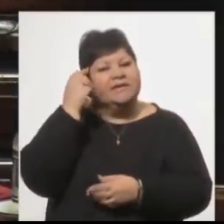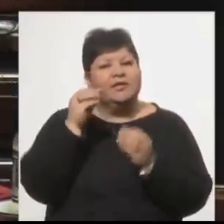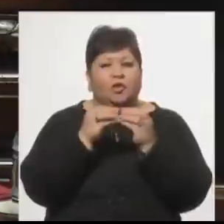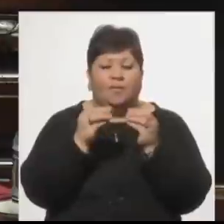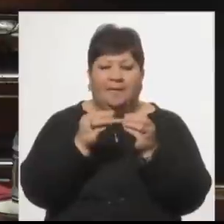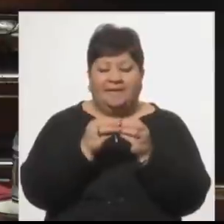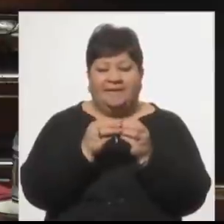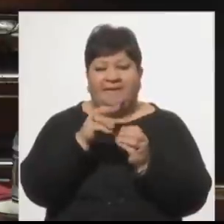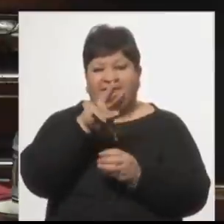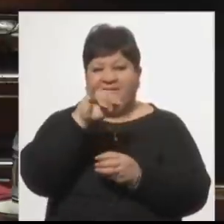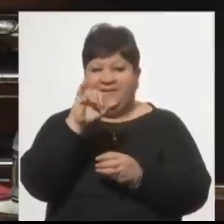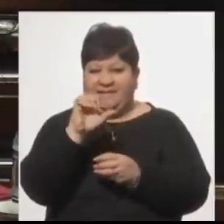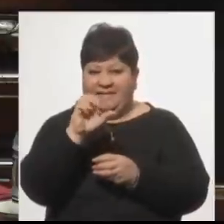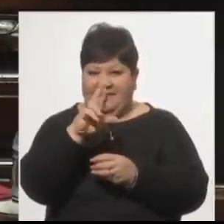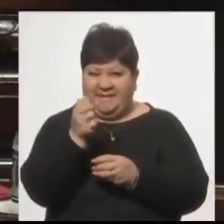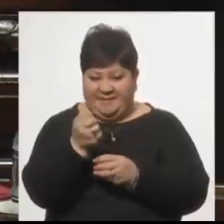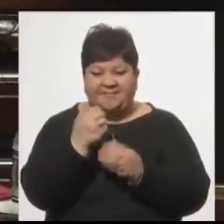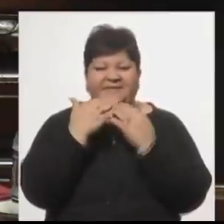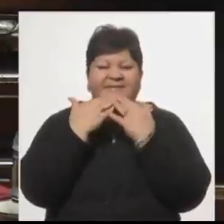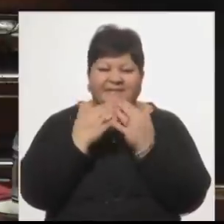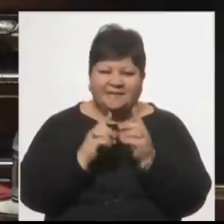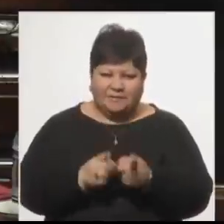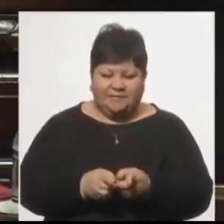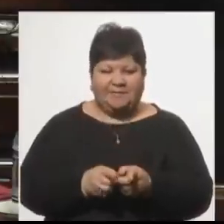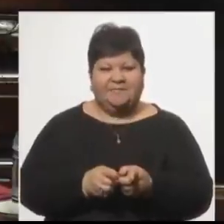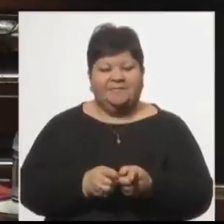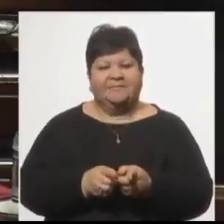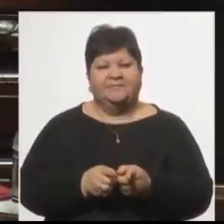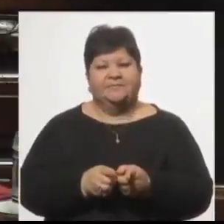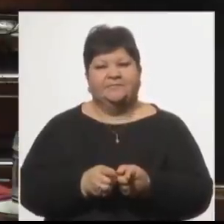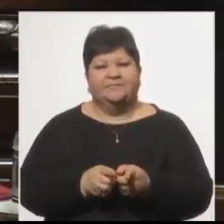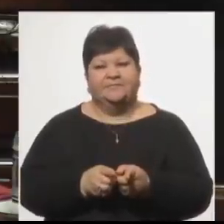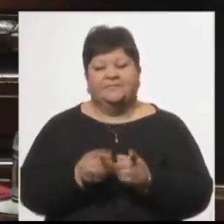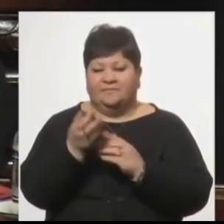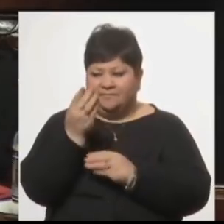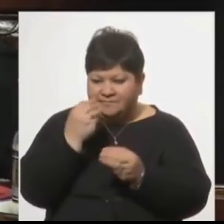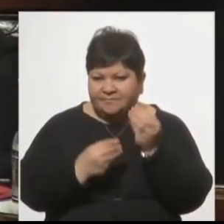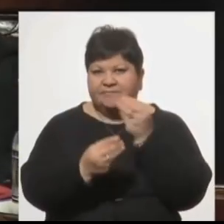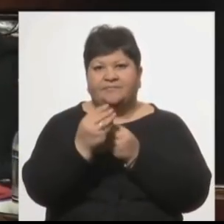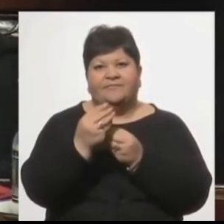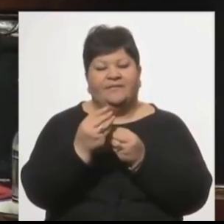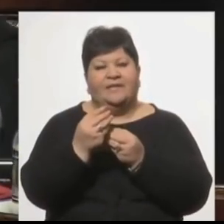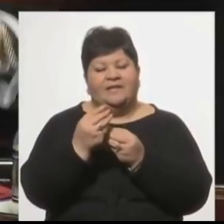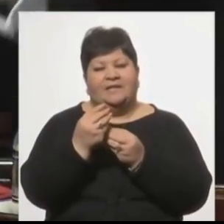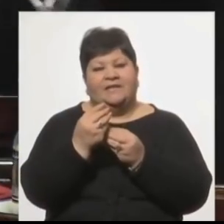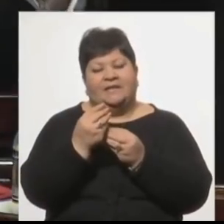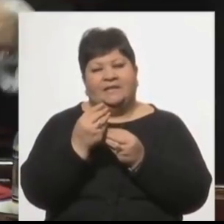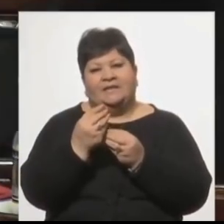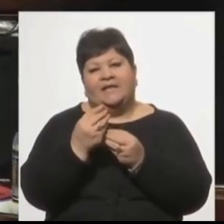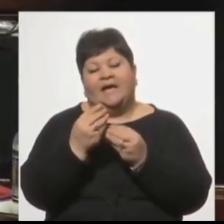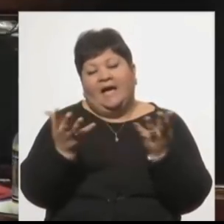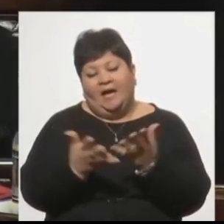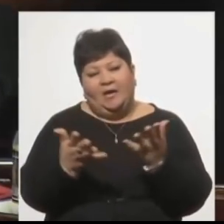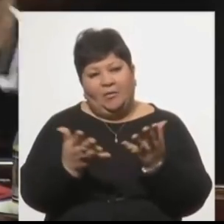Tabaré Viera, a quien agradezco también que me haya suplantado más de una vez en este tiempo y lo hará